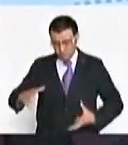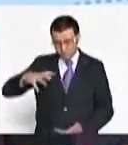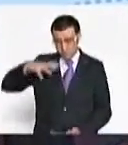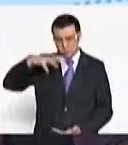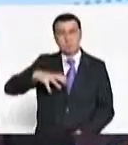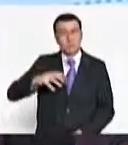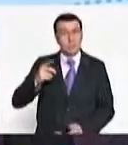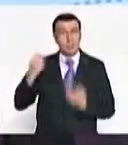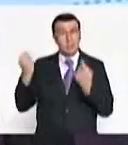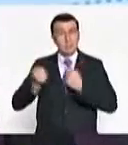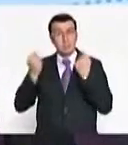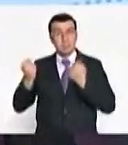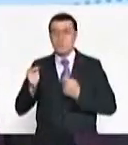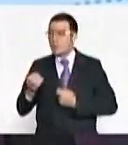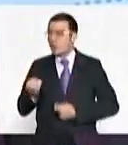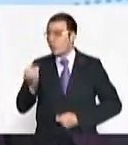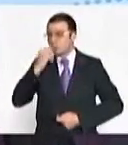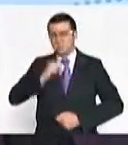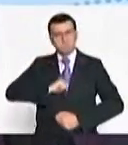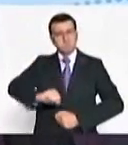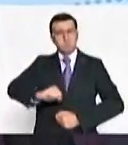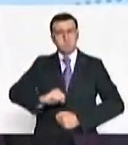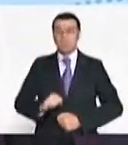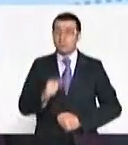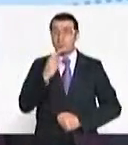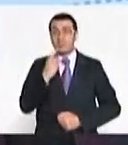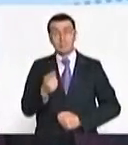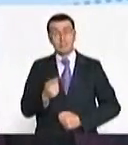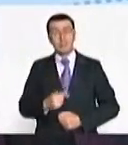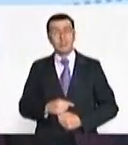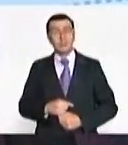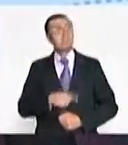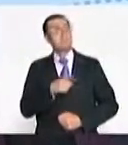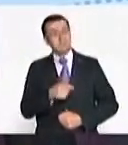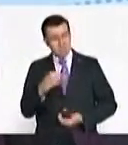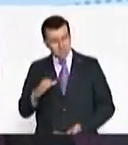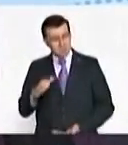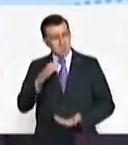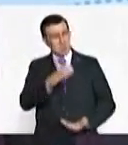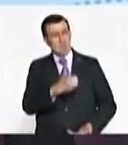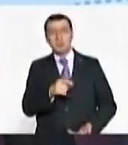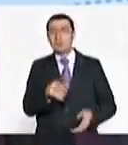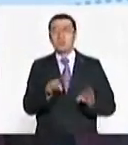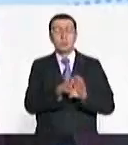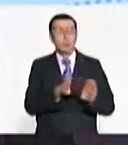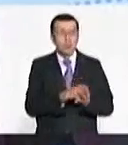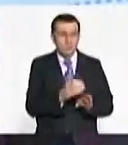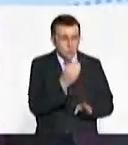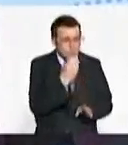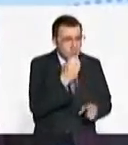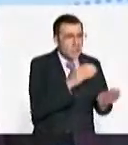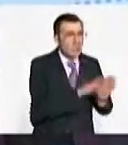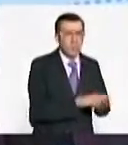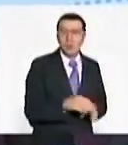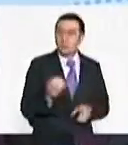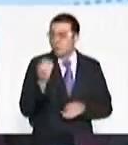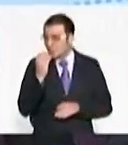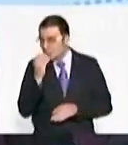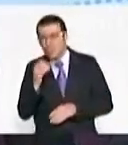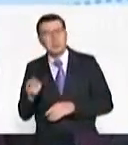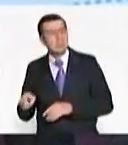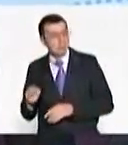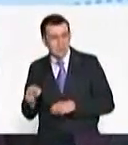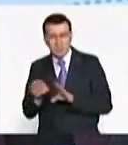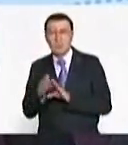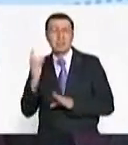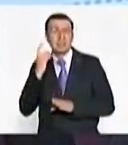propagandas de estos suplementos, que inclusive le dicen a uno, de esto le puede reemplazar una cena o esto le puede reemplazar un desayuno. Eso es falso. Jamás